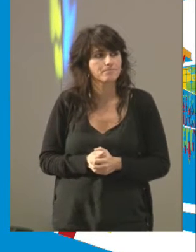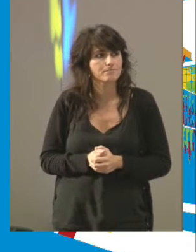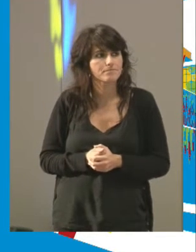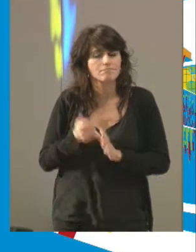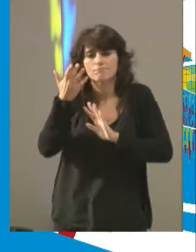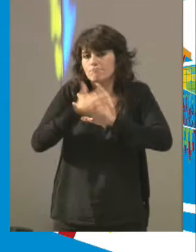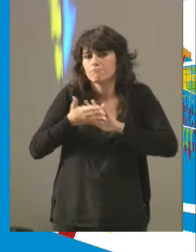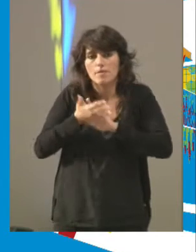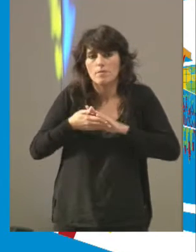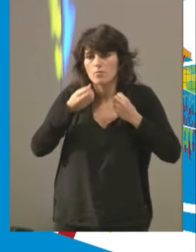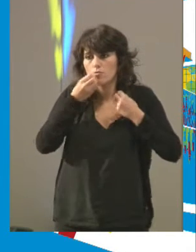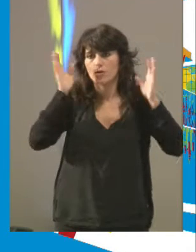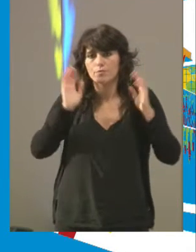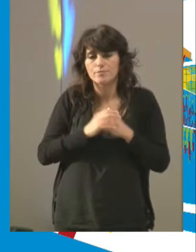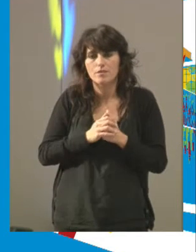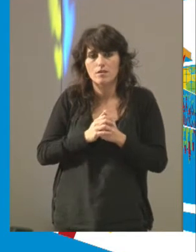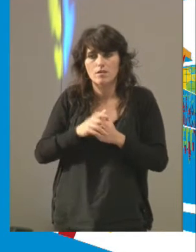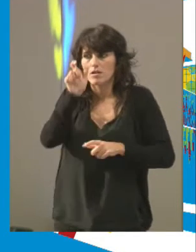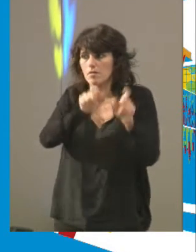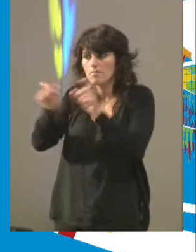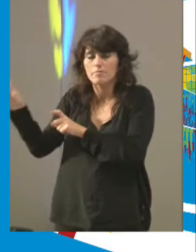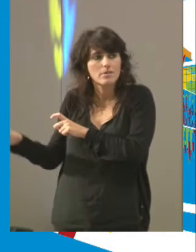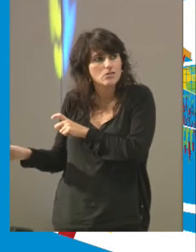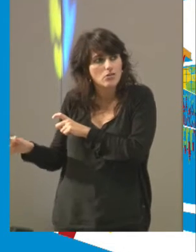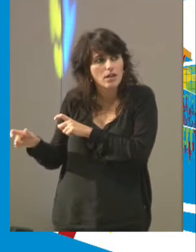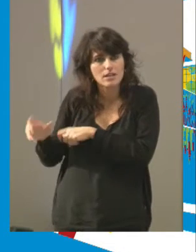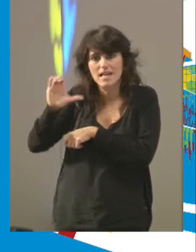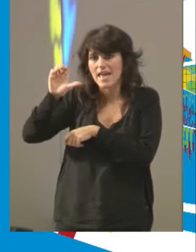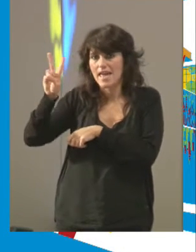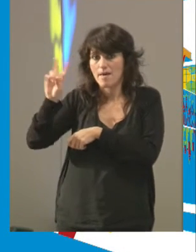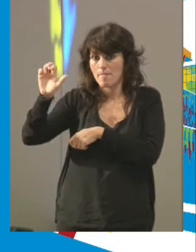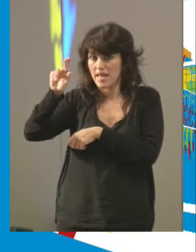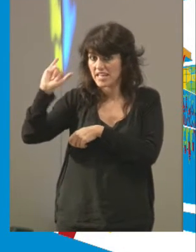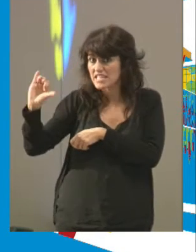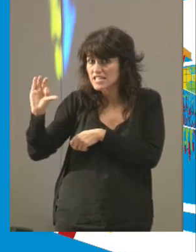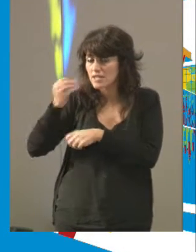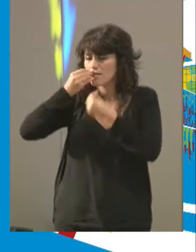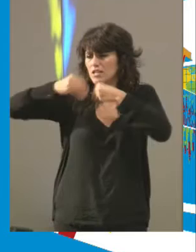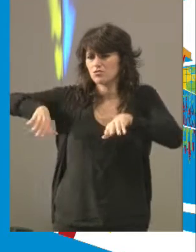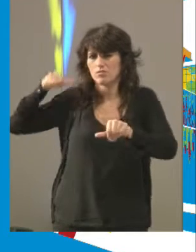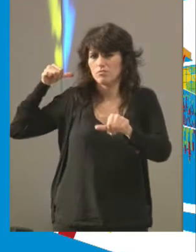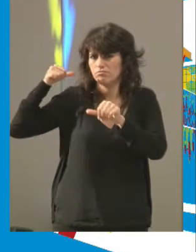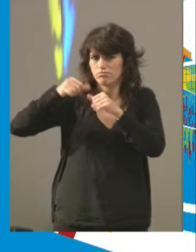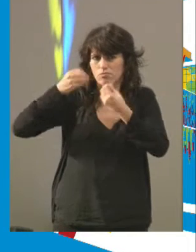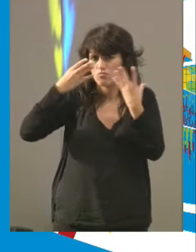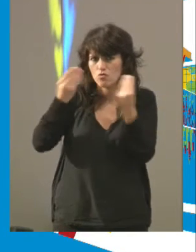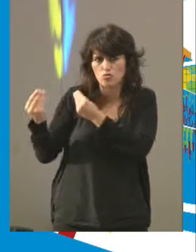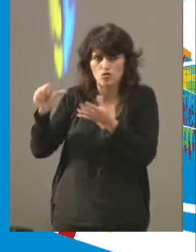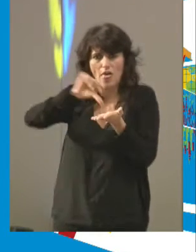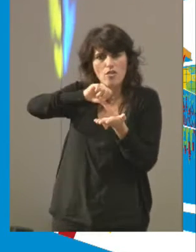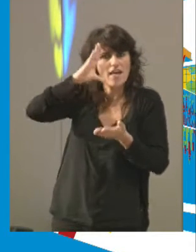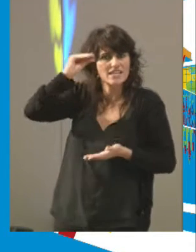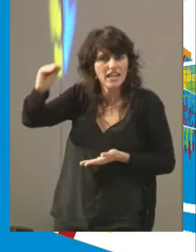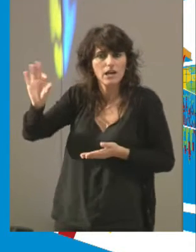Y hablamos, bueno, y con la gente de BRIS pues tenemos muchas historias que contar, desde las ciudades inteligentes a